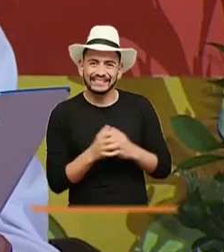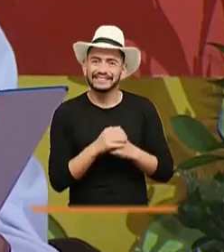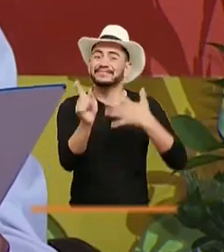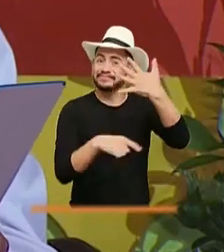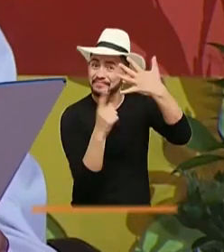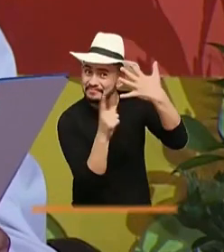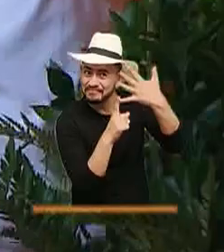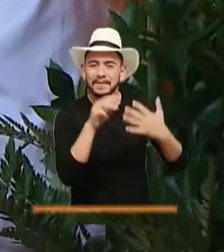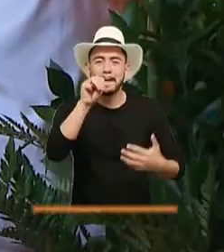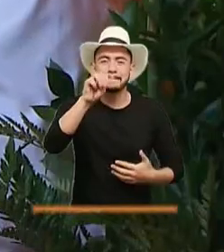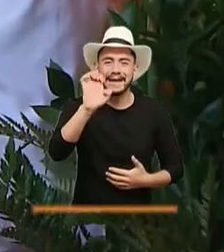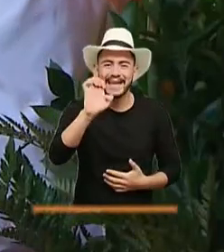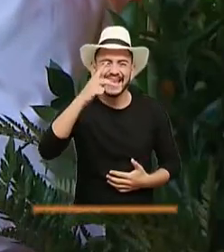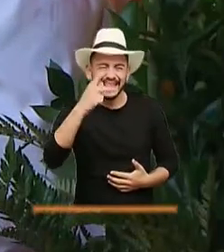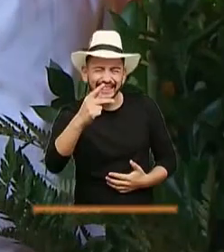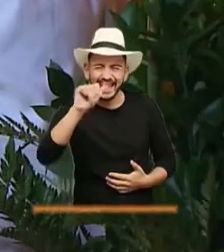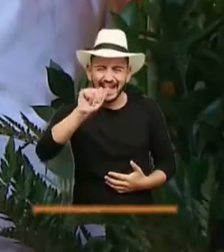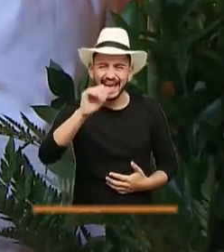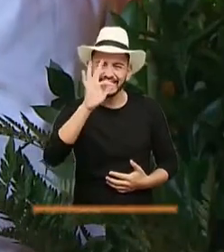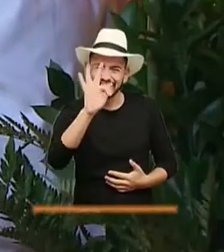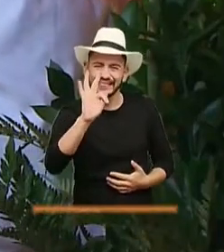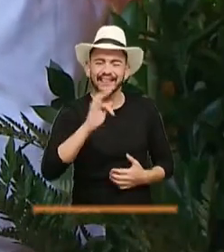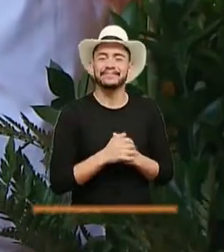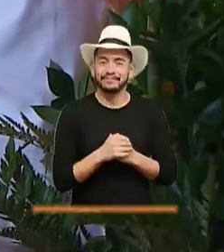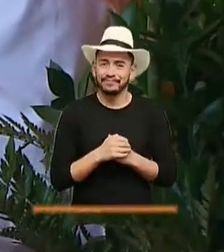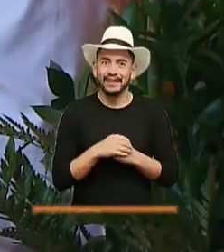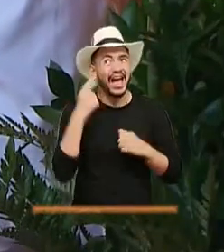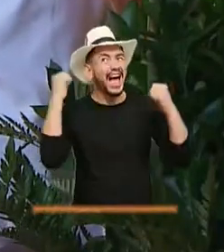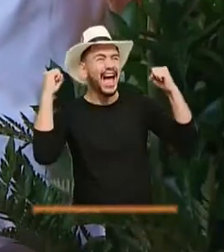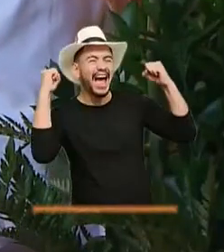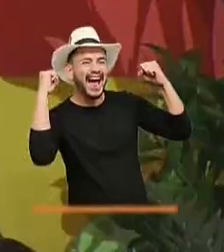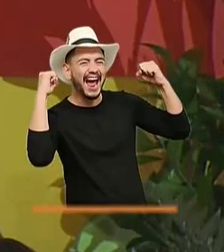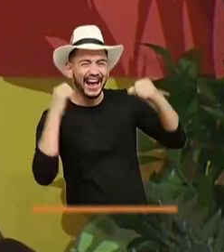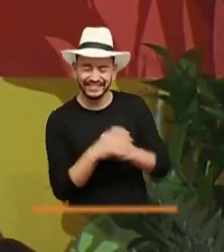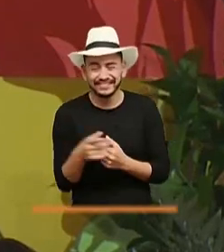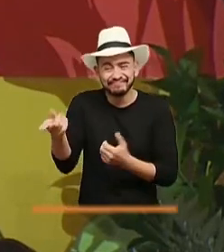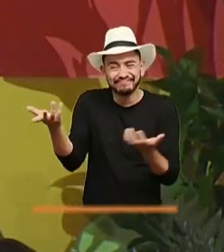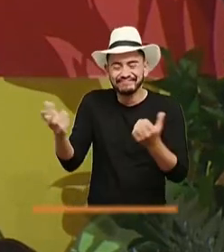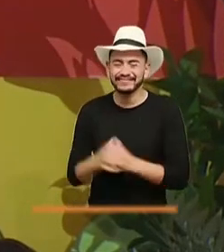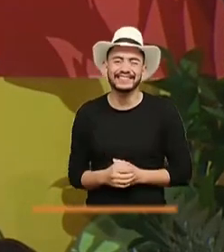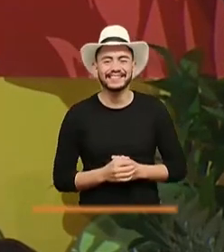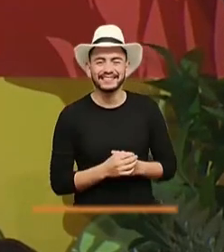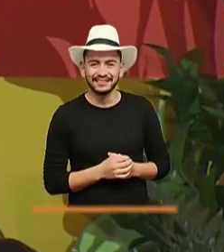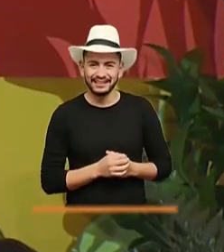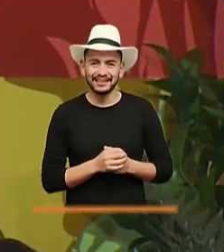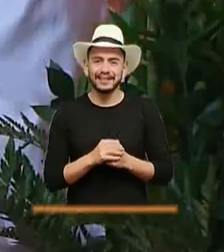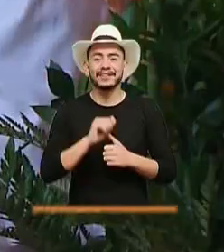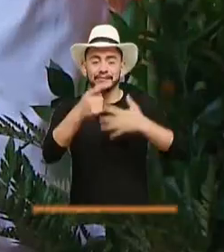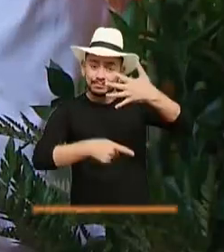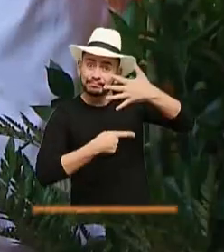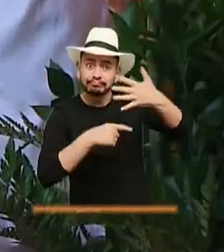Mecato. Mecato. Por allá ya están celebrando. Sí, ya empezaron. El sexto trovador es